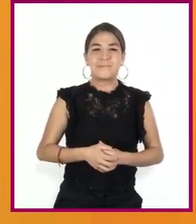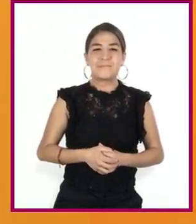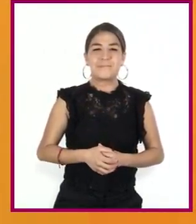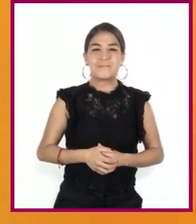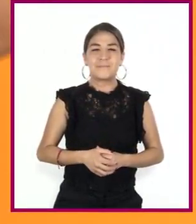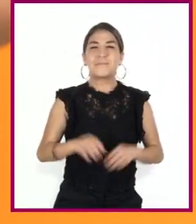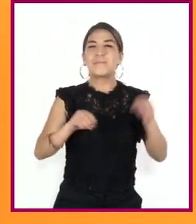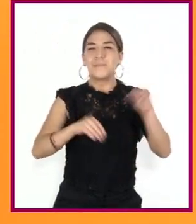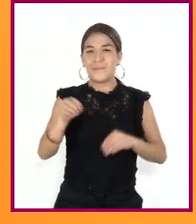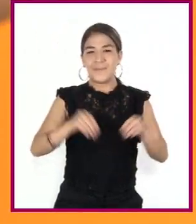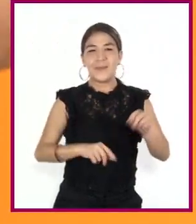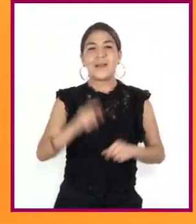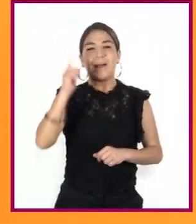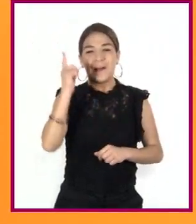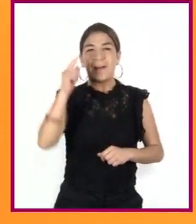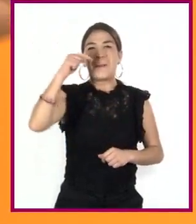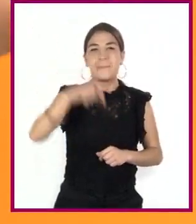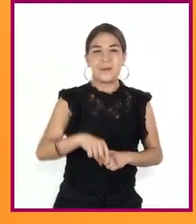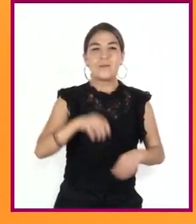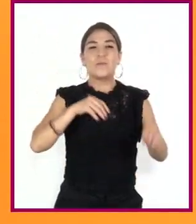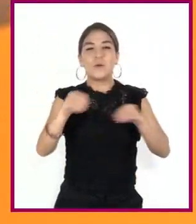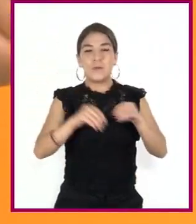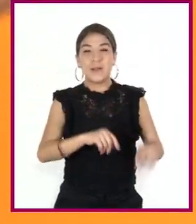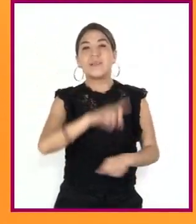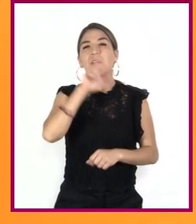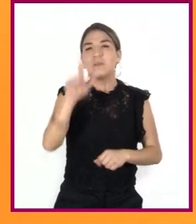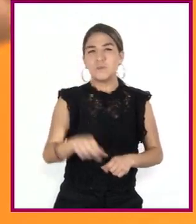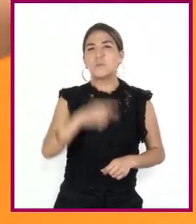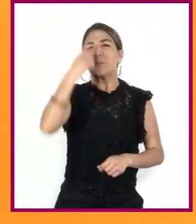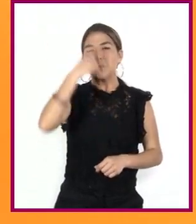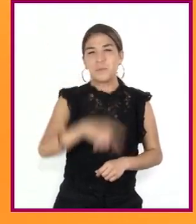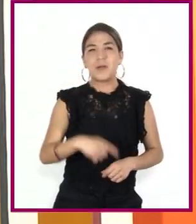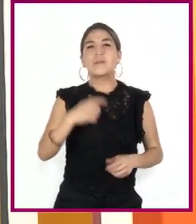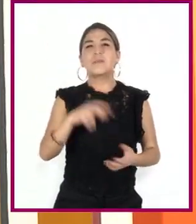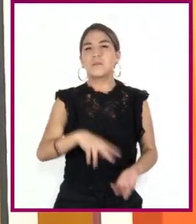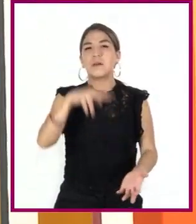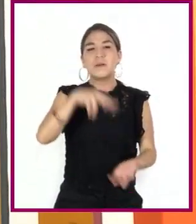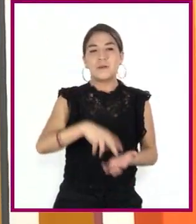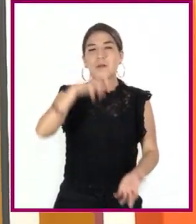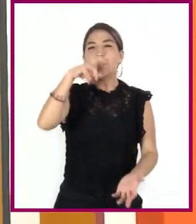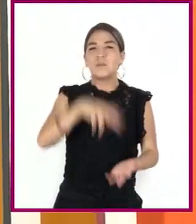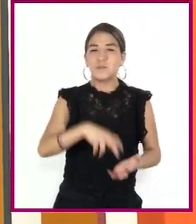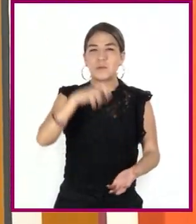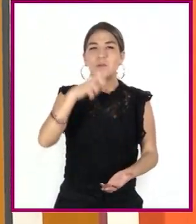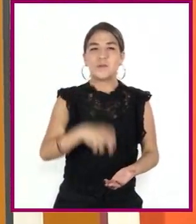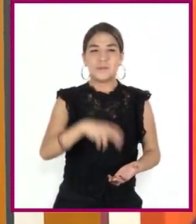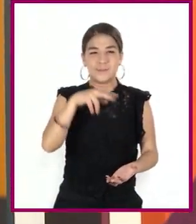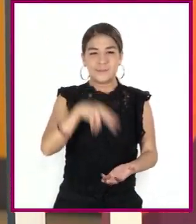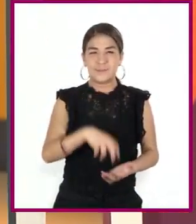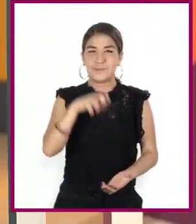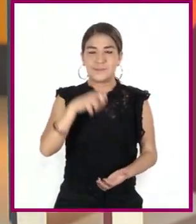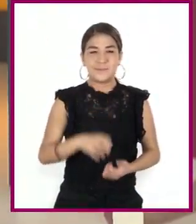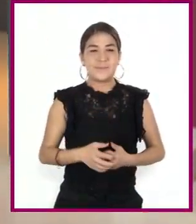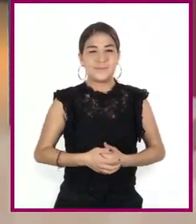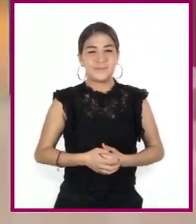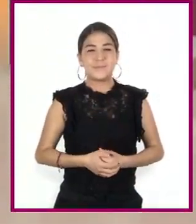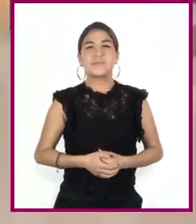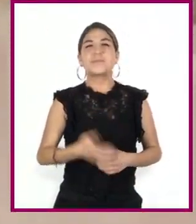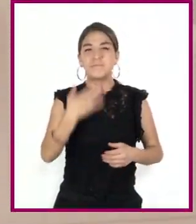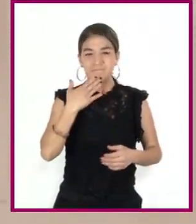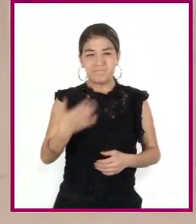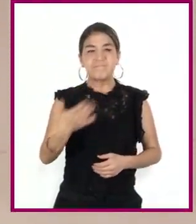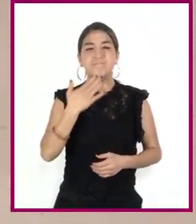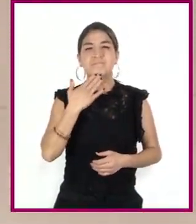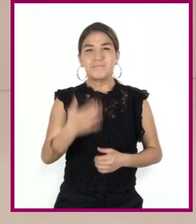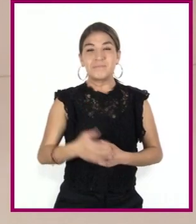Porque este movimiento después nos va a llevar a un salto con rodillas arriba. Vamos, muy